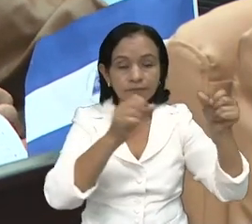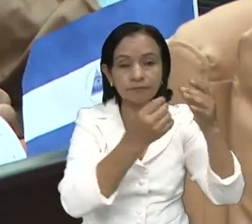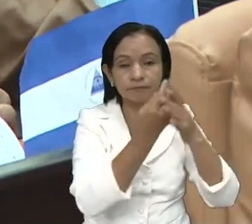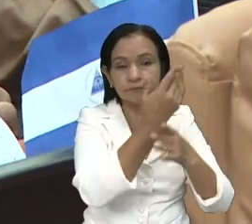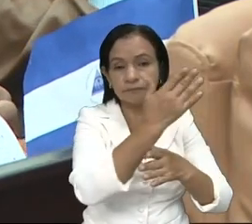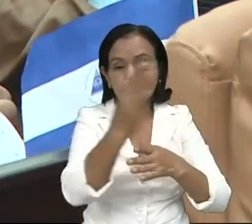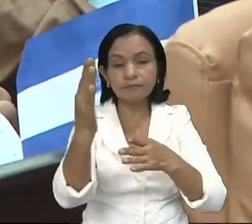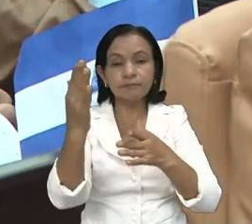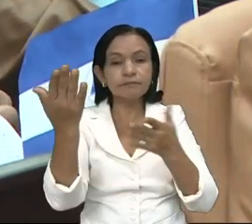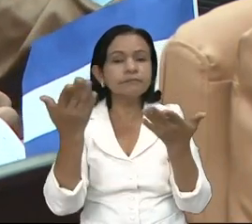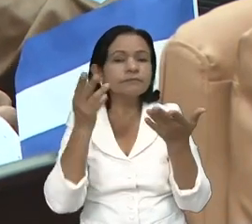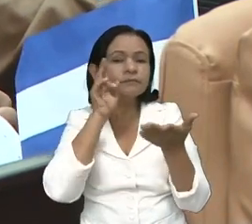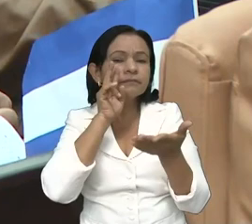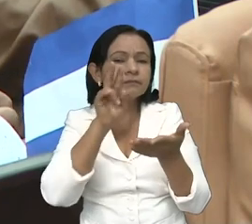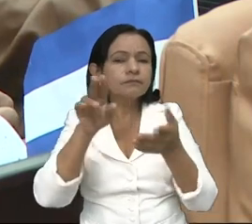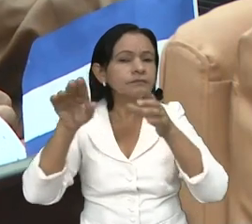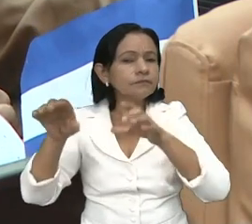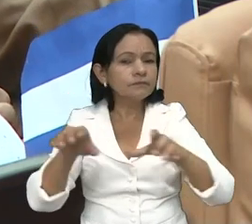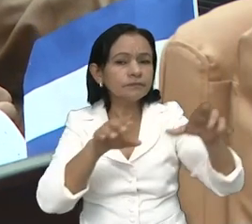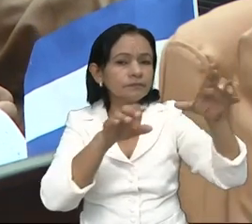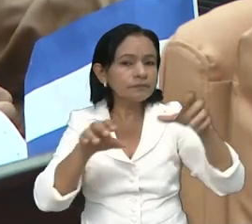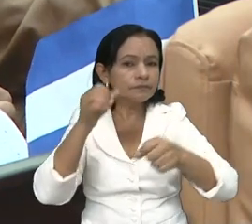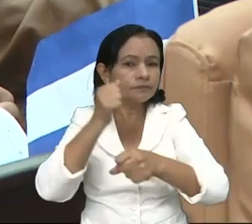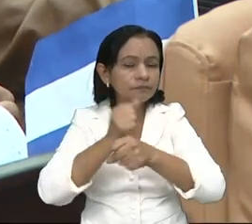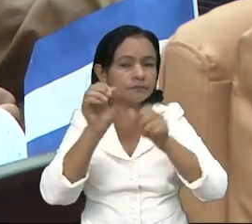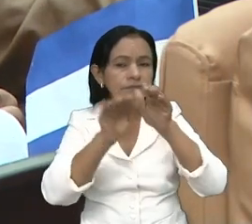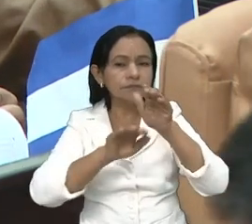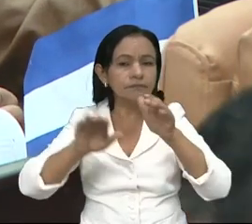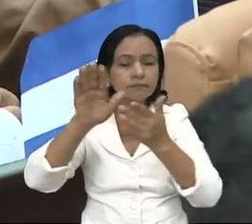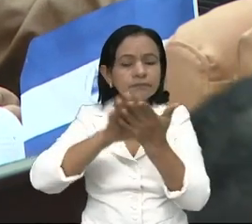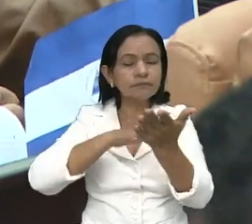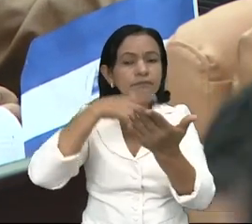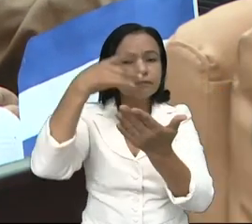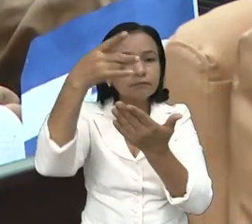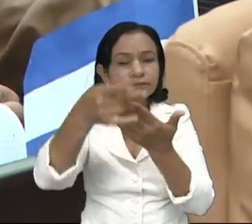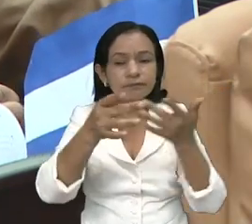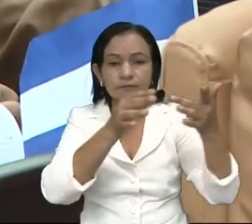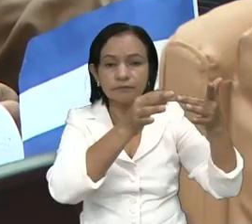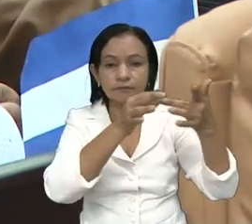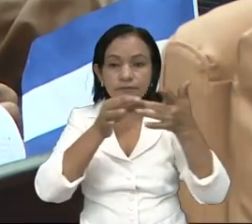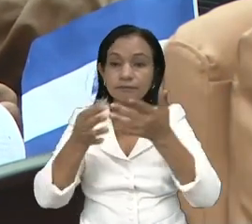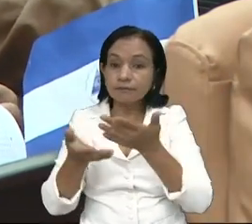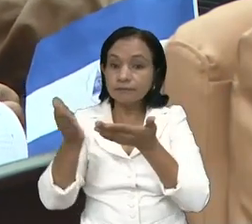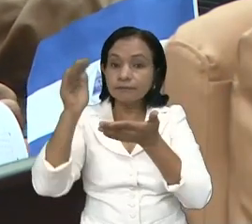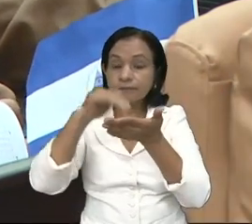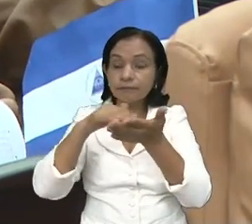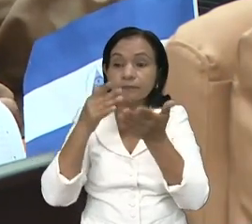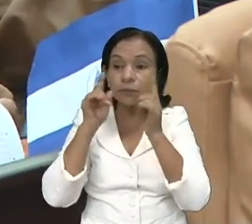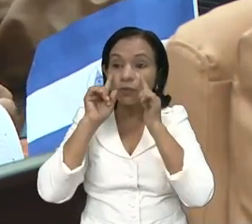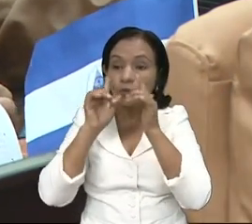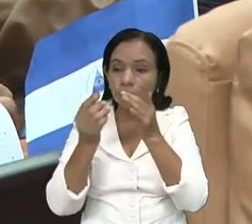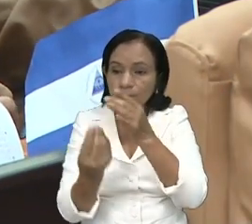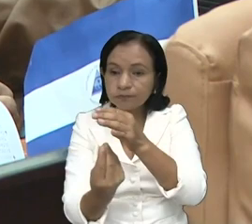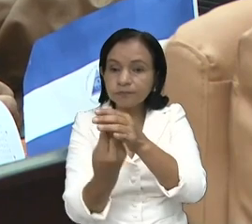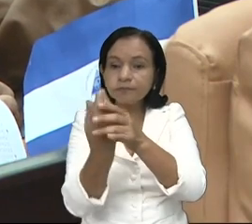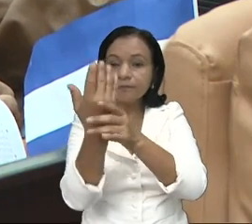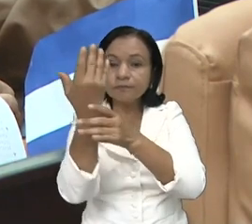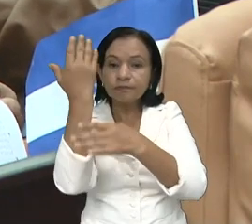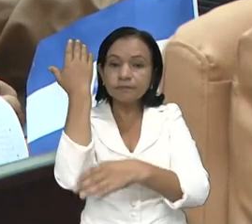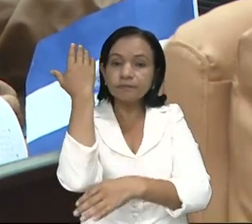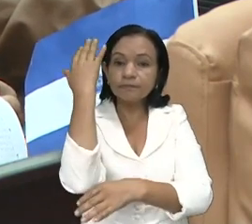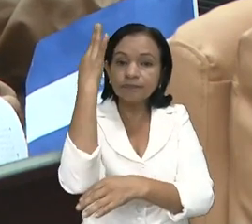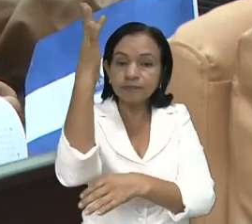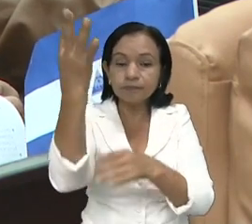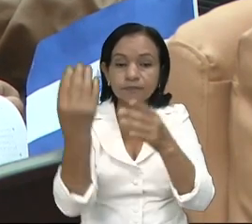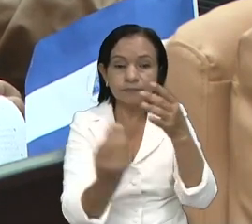estas acciones se reflejan en grandes programas de recuperación de bosques, la